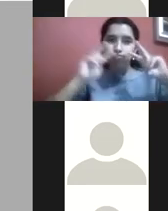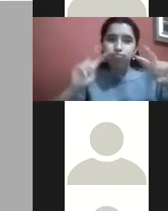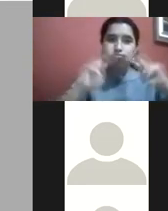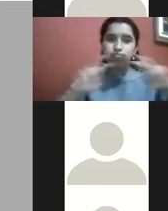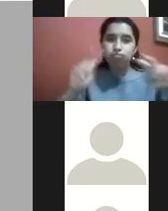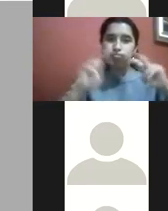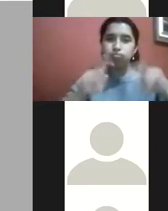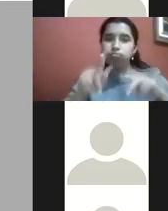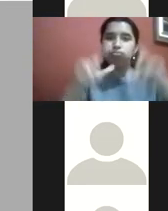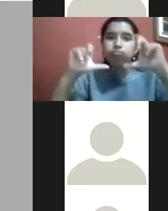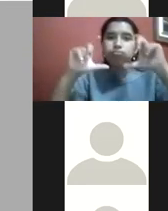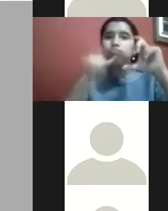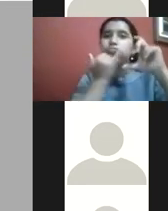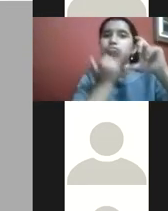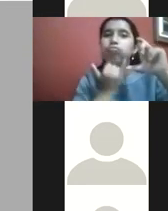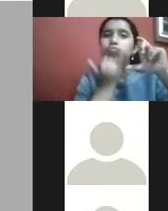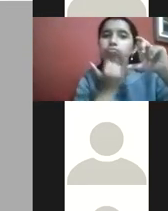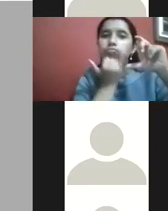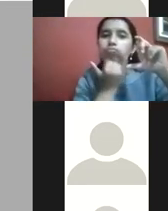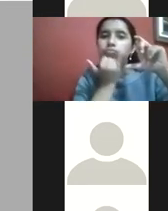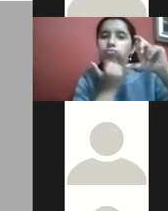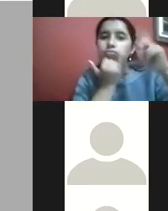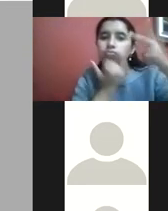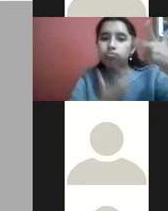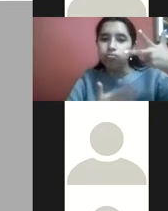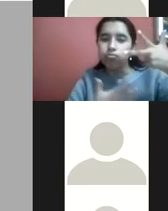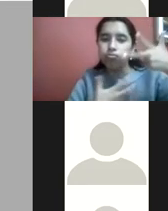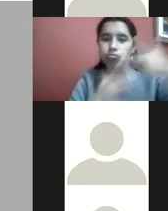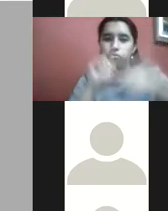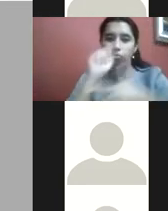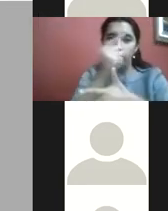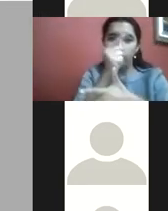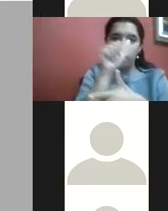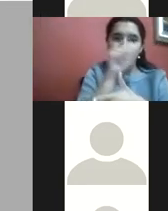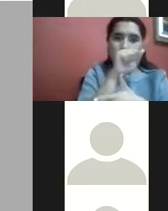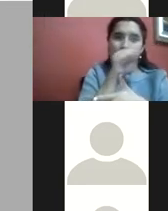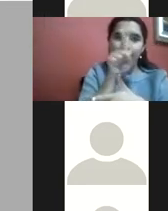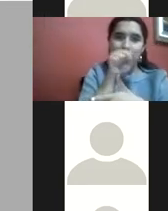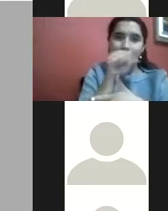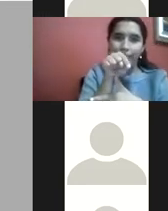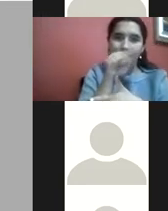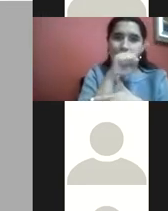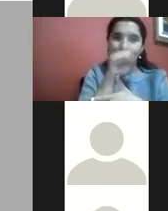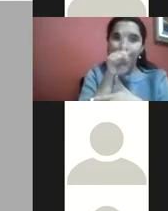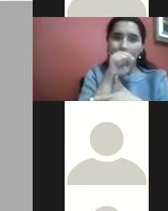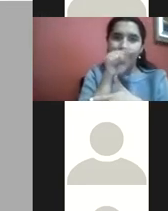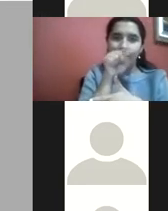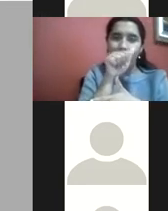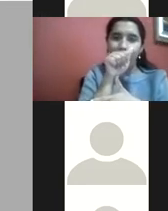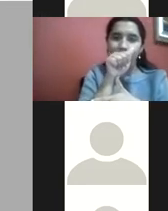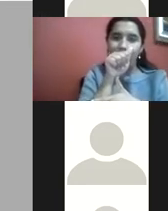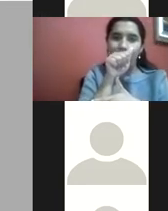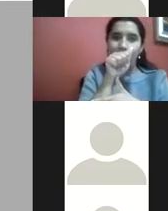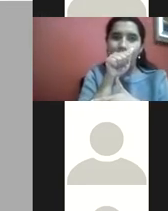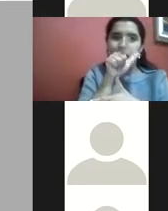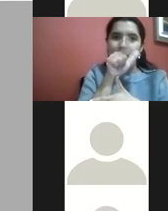margen de error tiene tres términos. Primero, este z de alfa medios, que ese